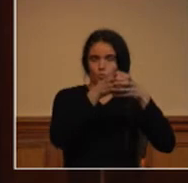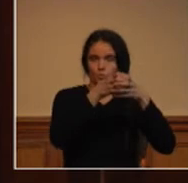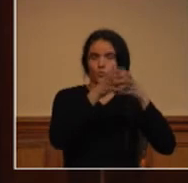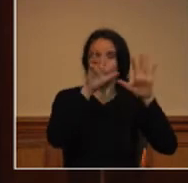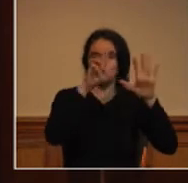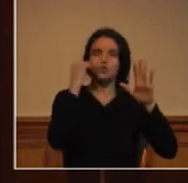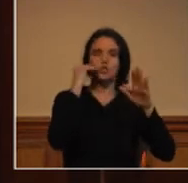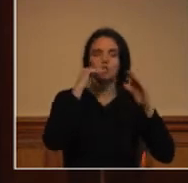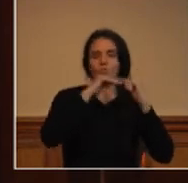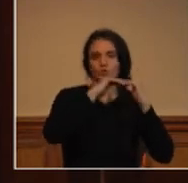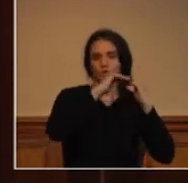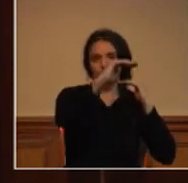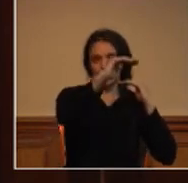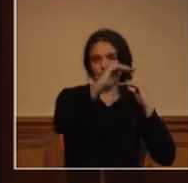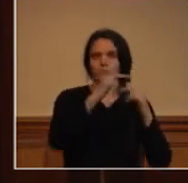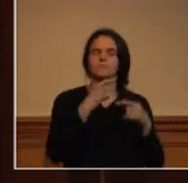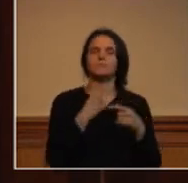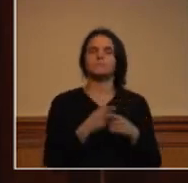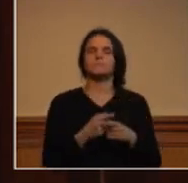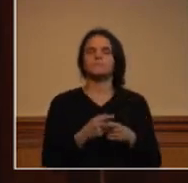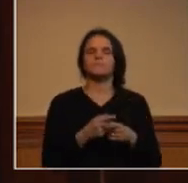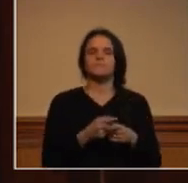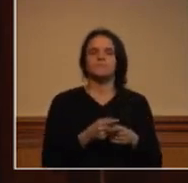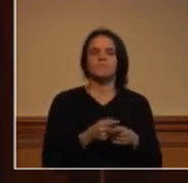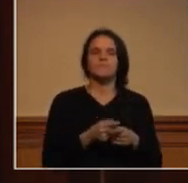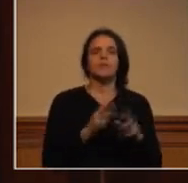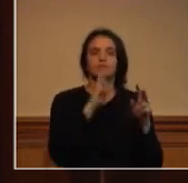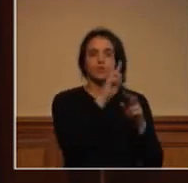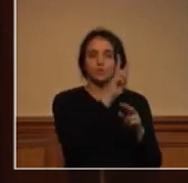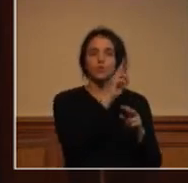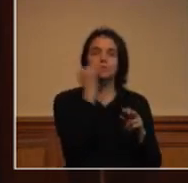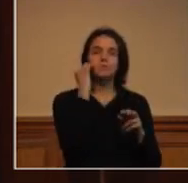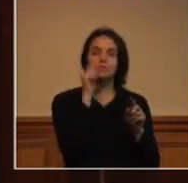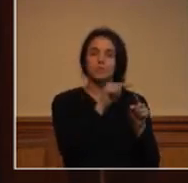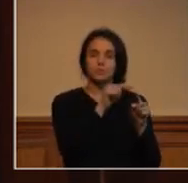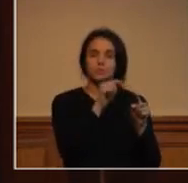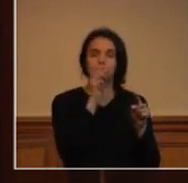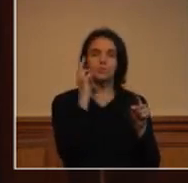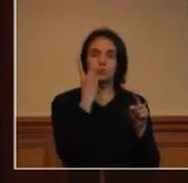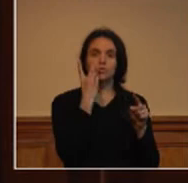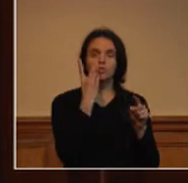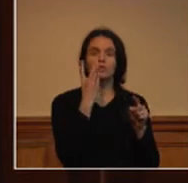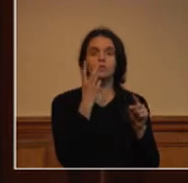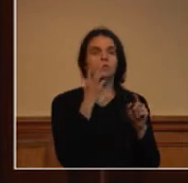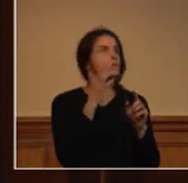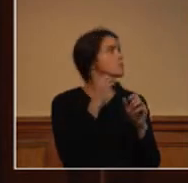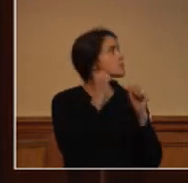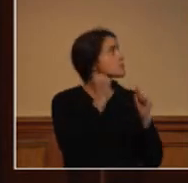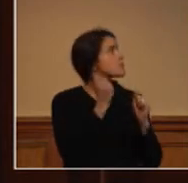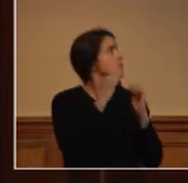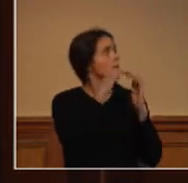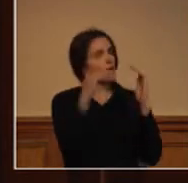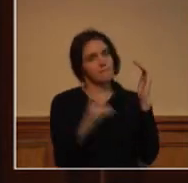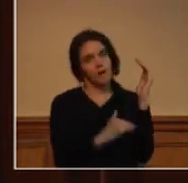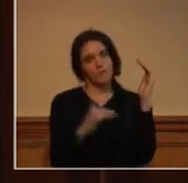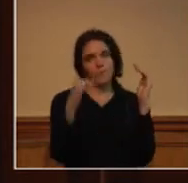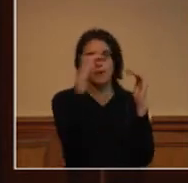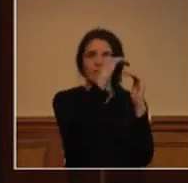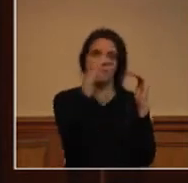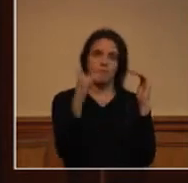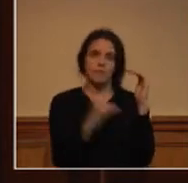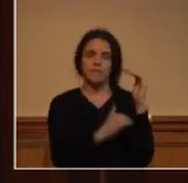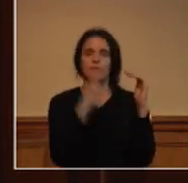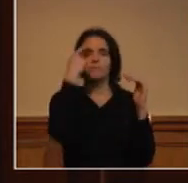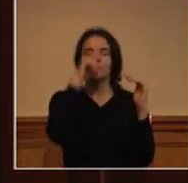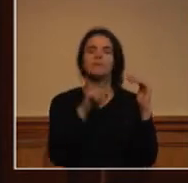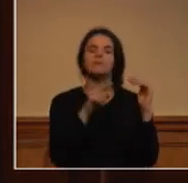datos. Tenemos estos niños, ahí hay dos casos, pudieron haber empezado más abajo, más arriba, el punto es que hay